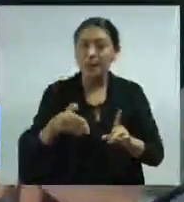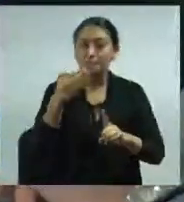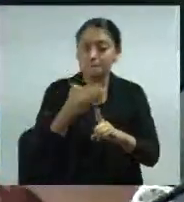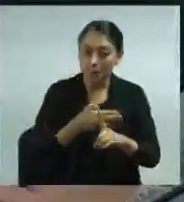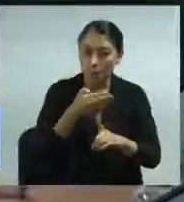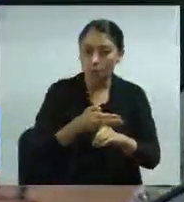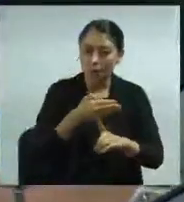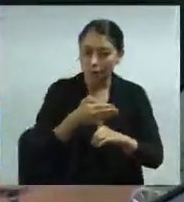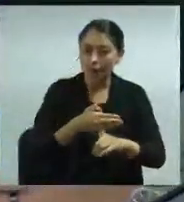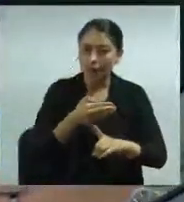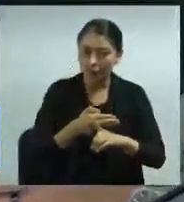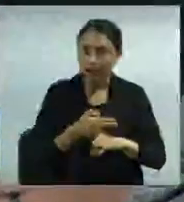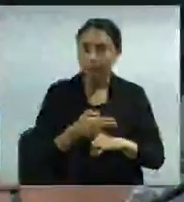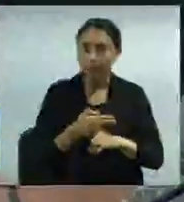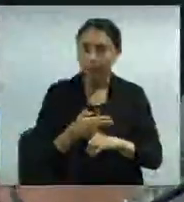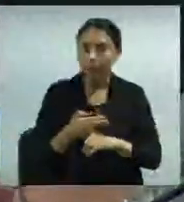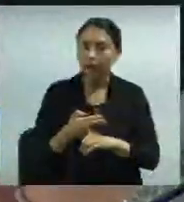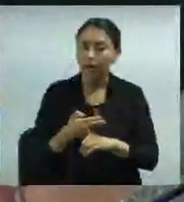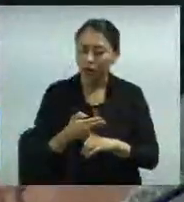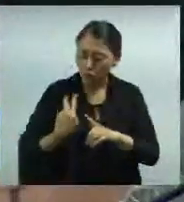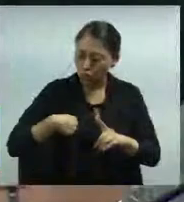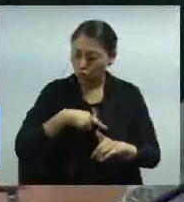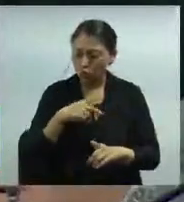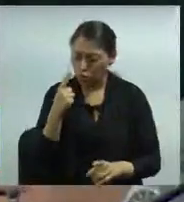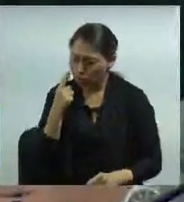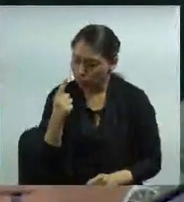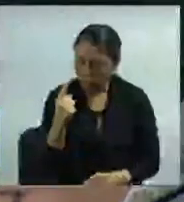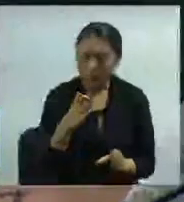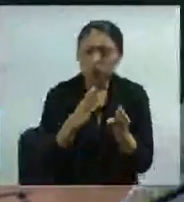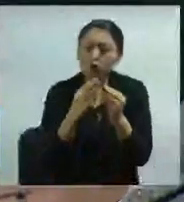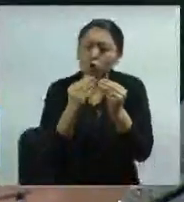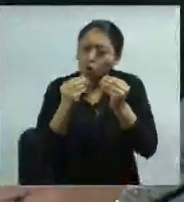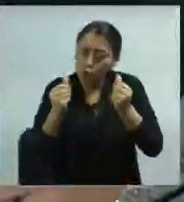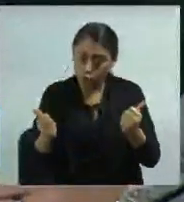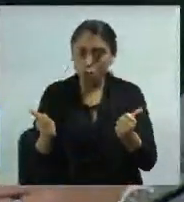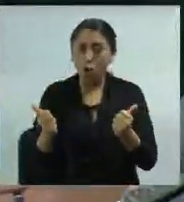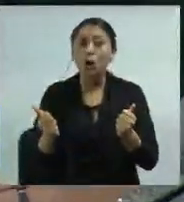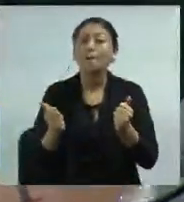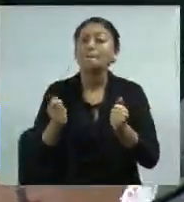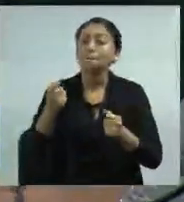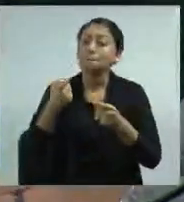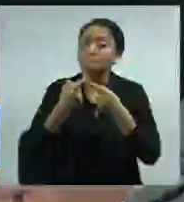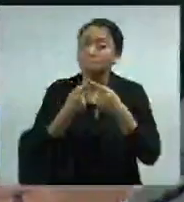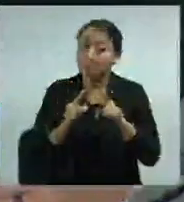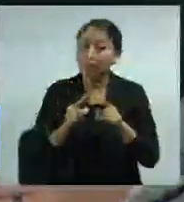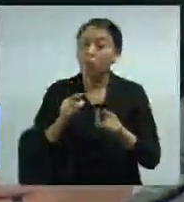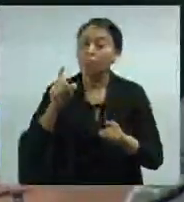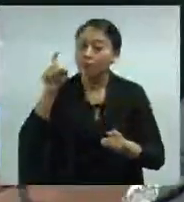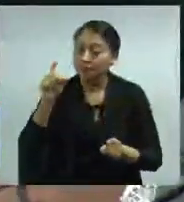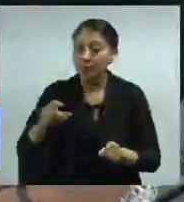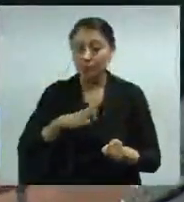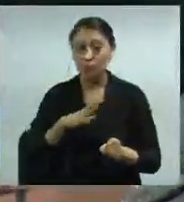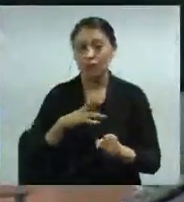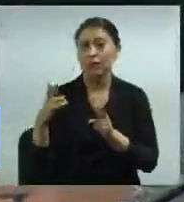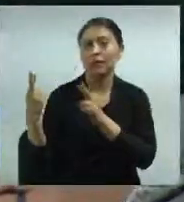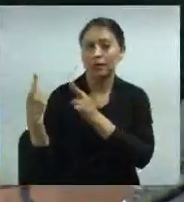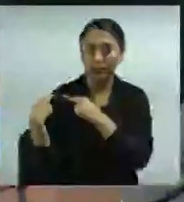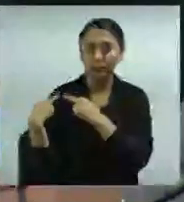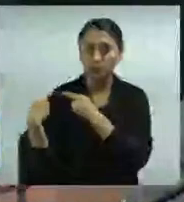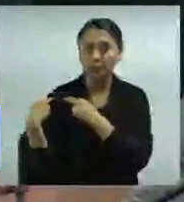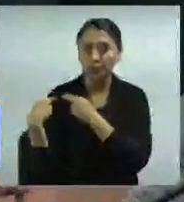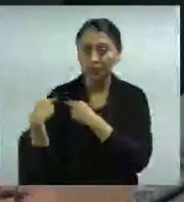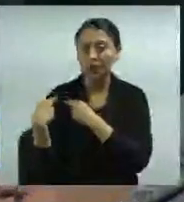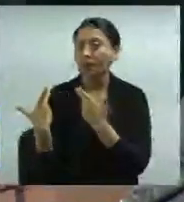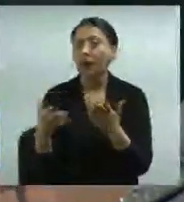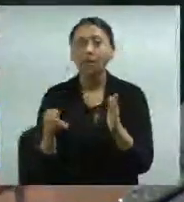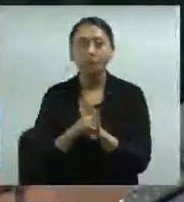sirva para poder darle una solución, pero debemos de tener ese concepto de responsabilidad ambiental de la tenencia de la tierra. No